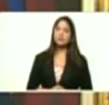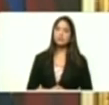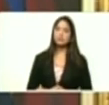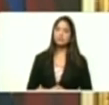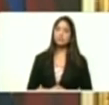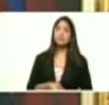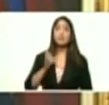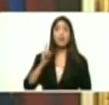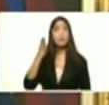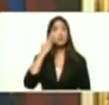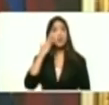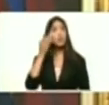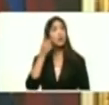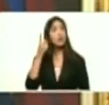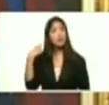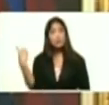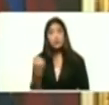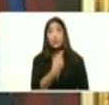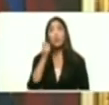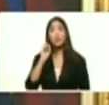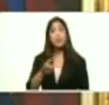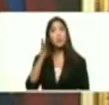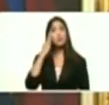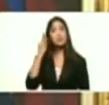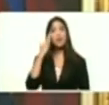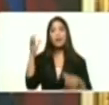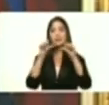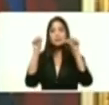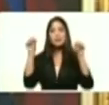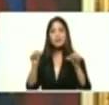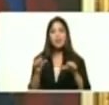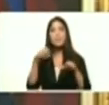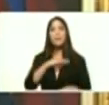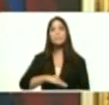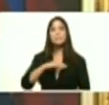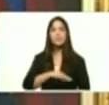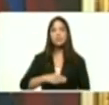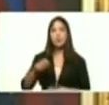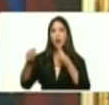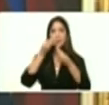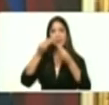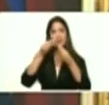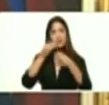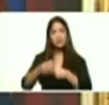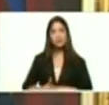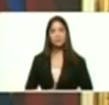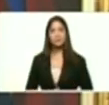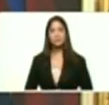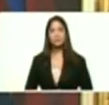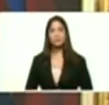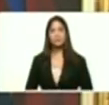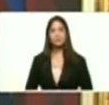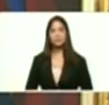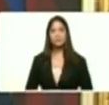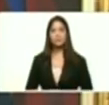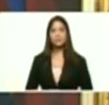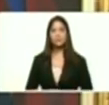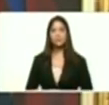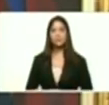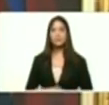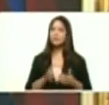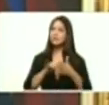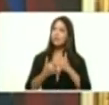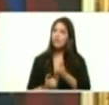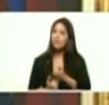debemos saber todos que el sistema de la misión de la alimentación es el sostén